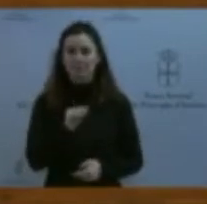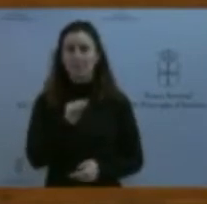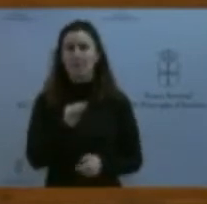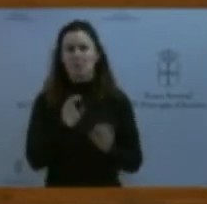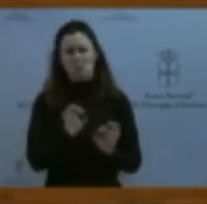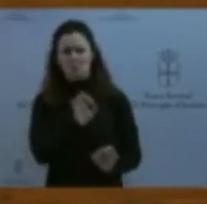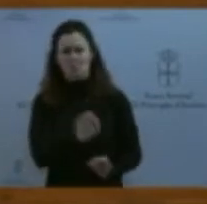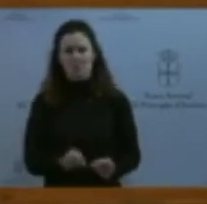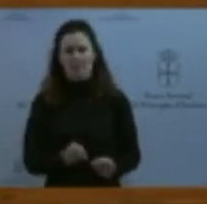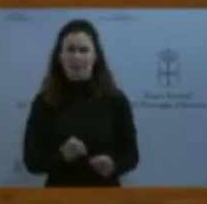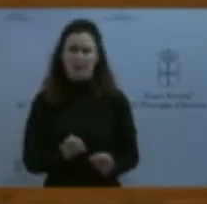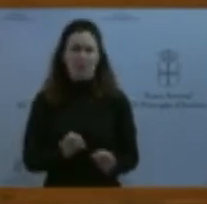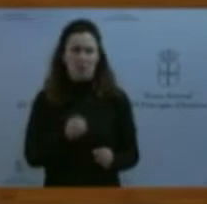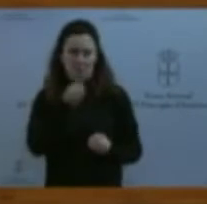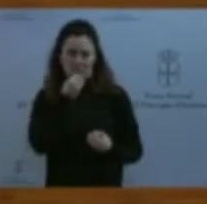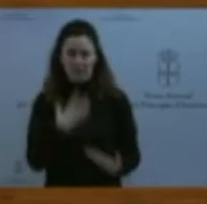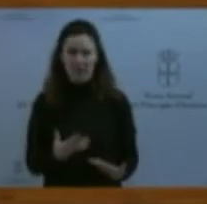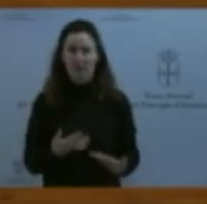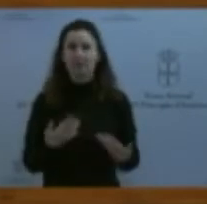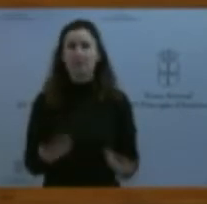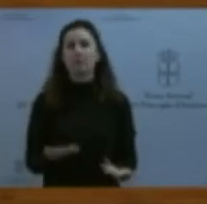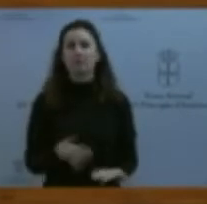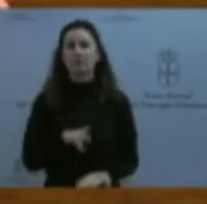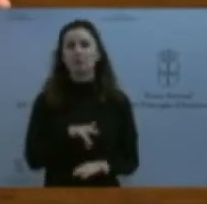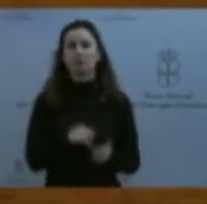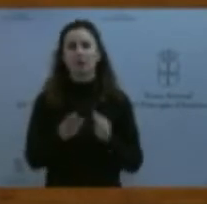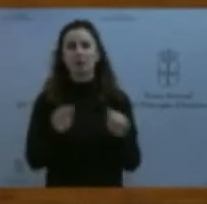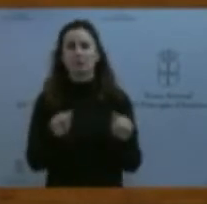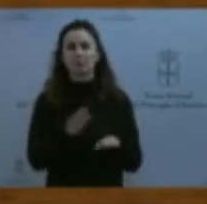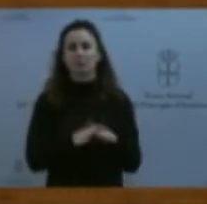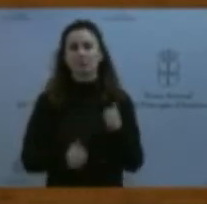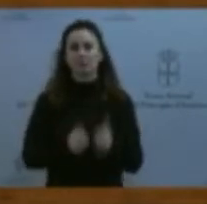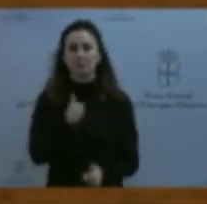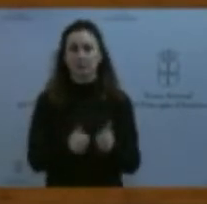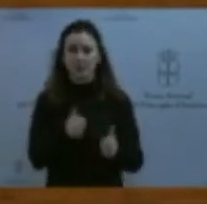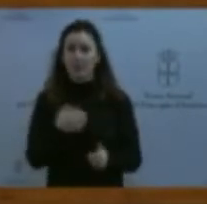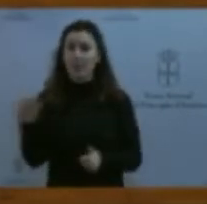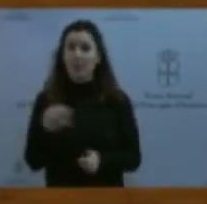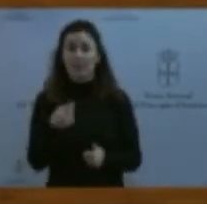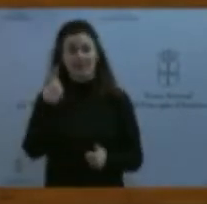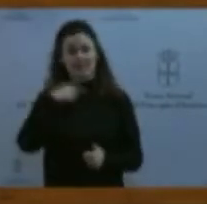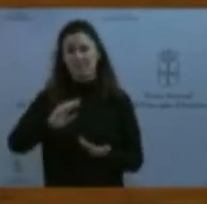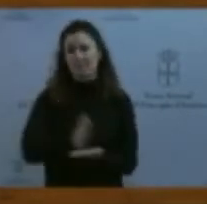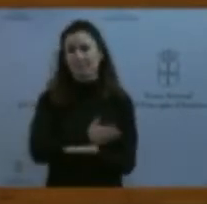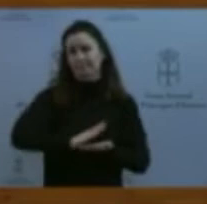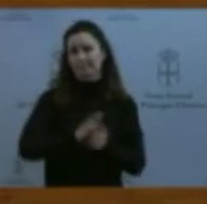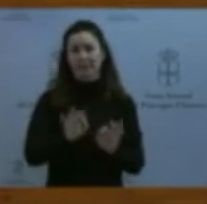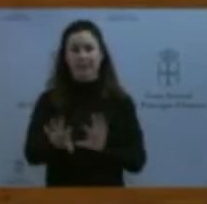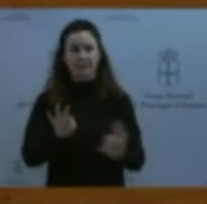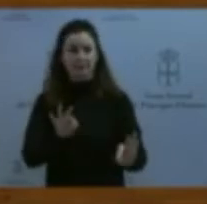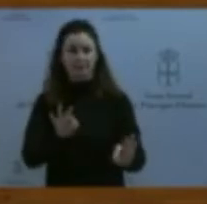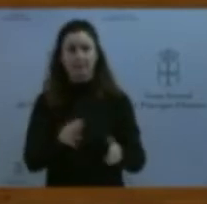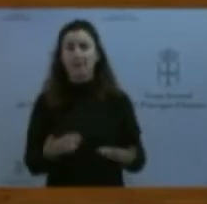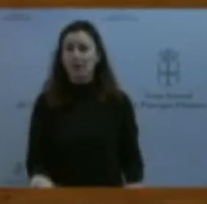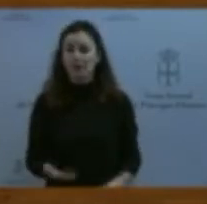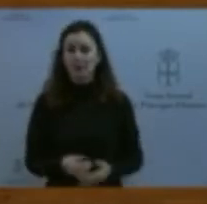las convocatorias en concurrencia competitiva son selectivas, eso es así, pero bueno, de 124, 97